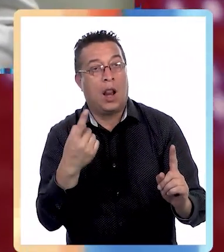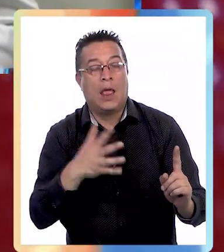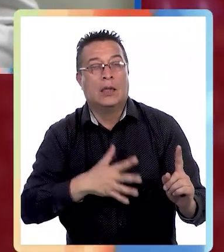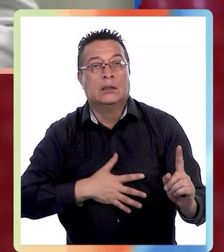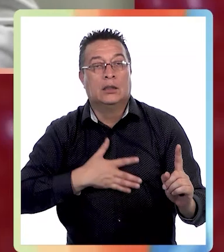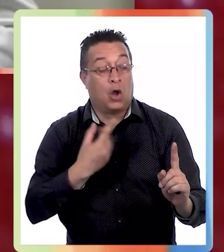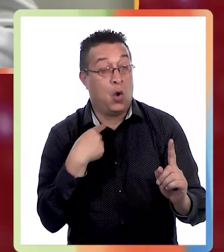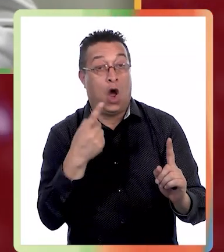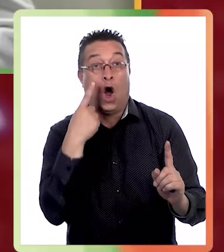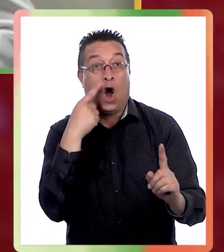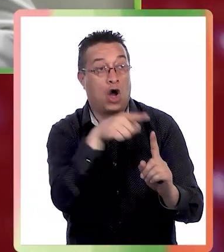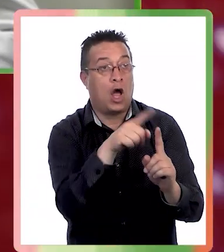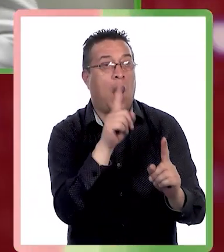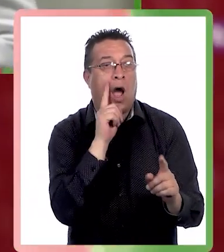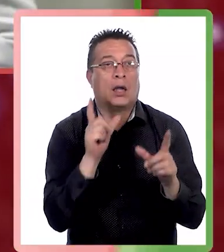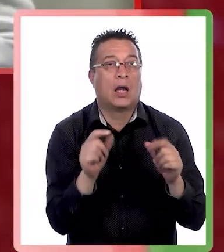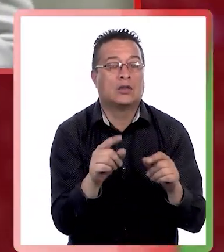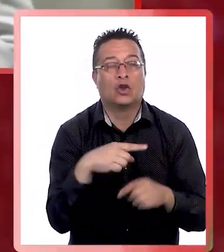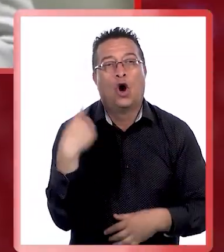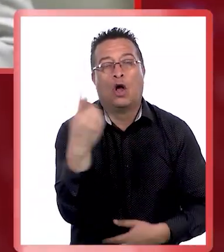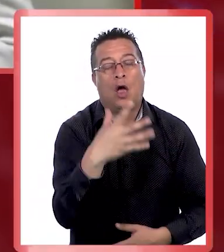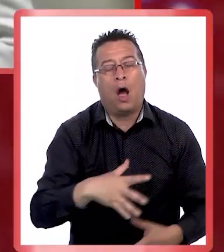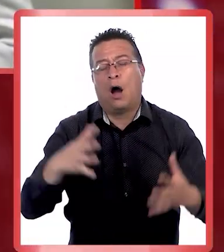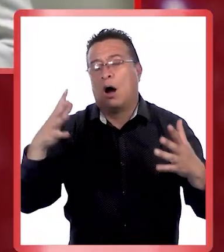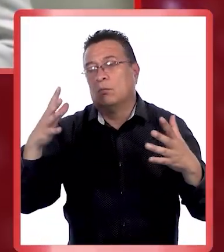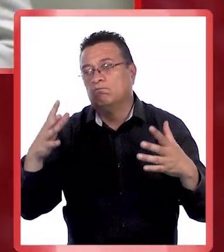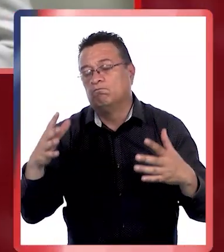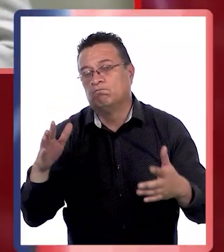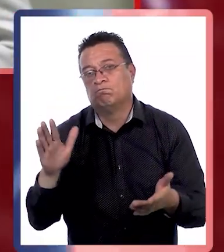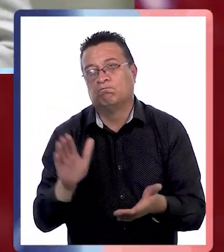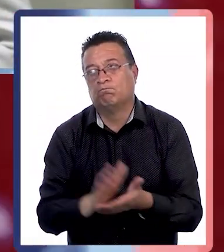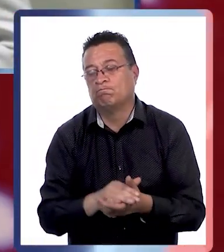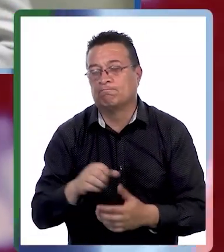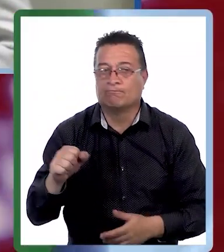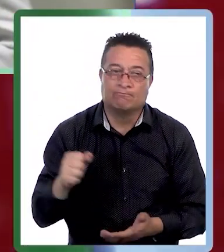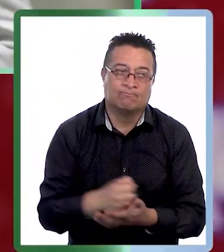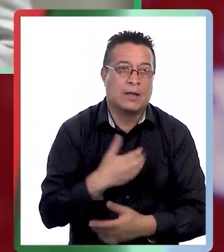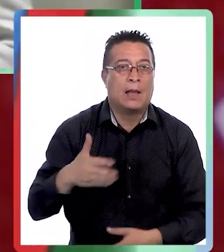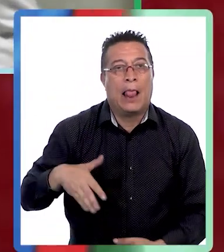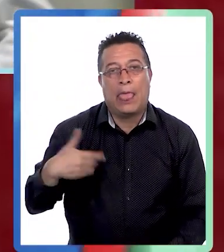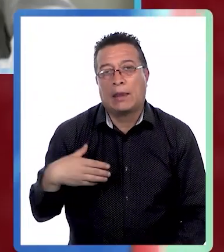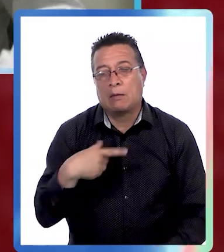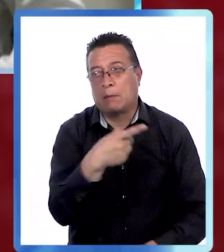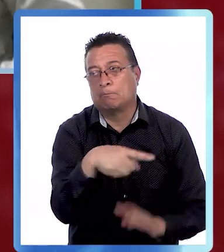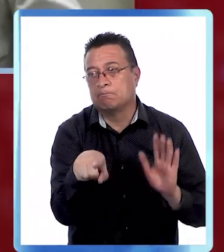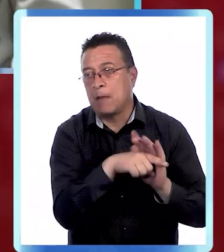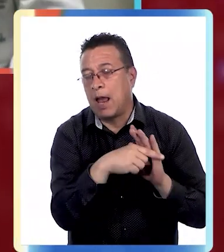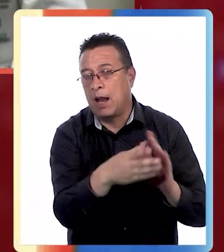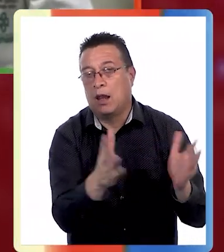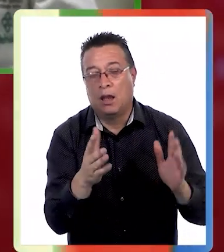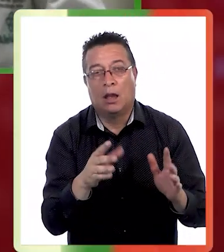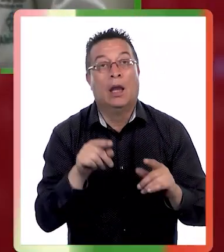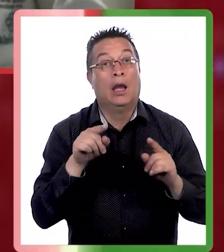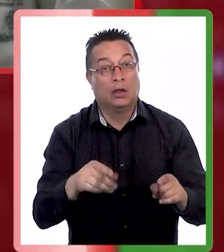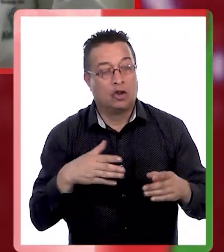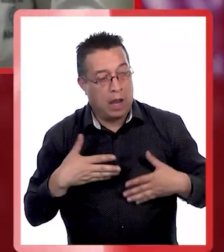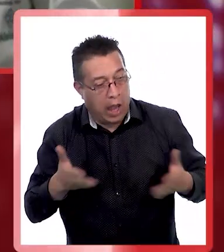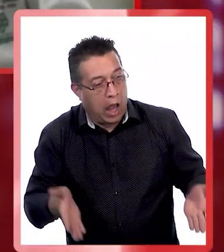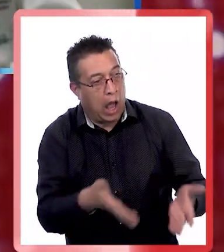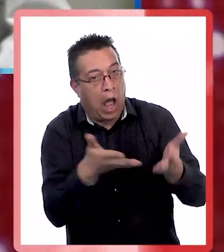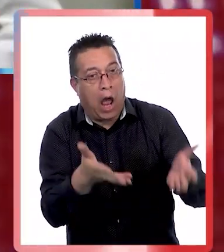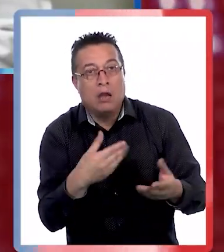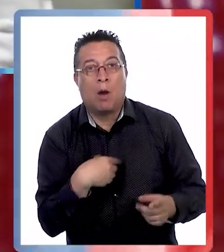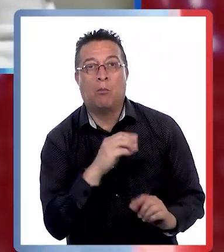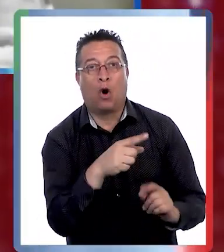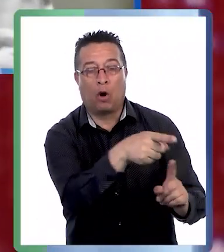cuando un conocido tiene cáncer, todos dicen como, pobrecito, está mal. Y eso probablemente no es un impulso anímico que